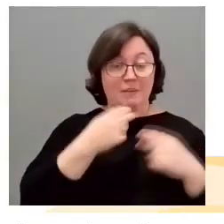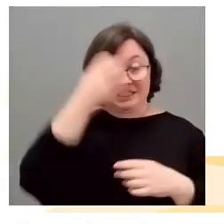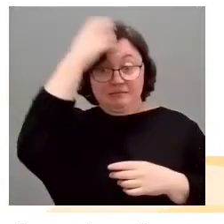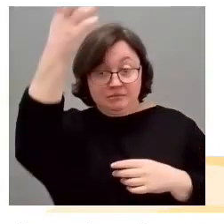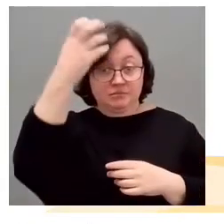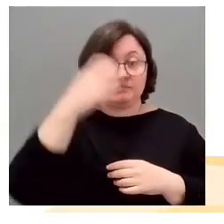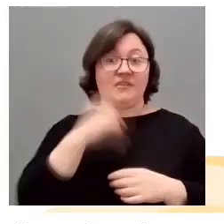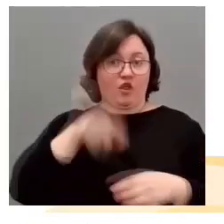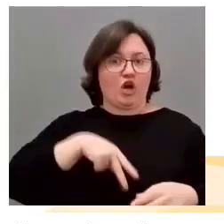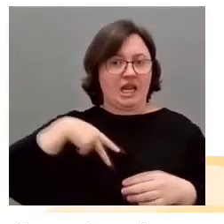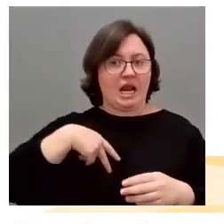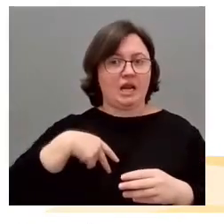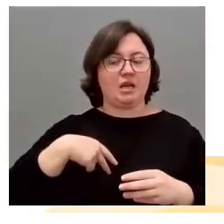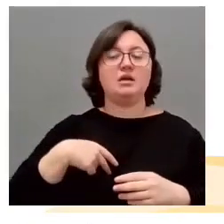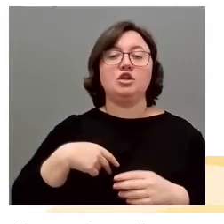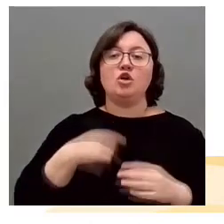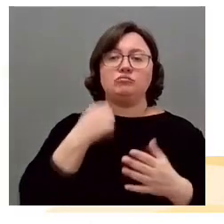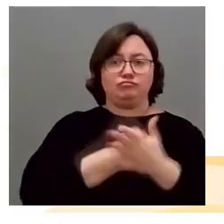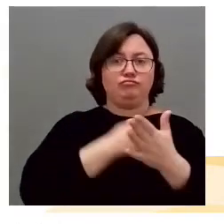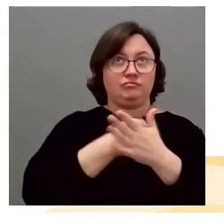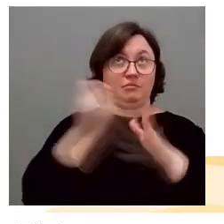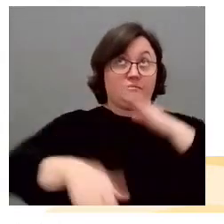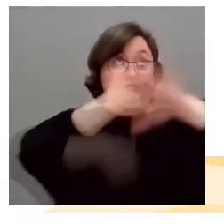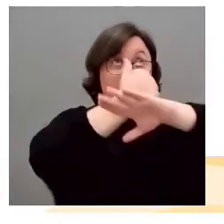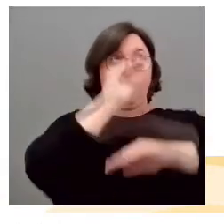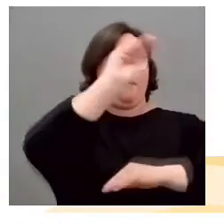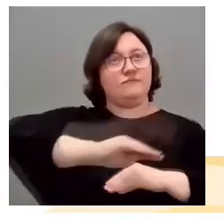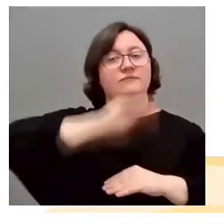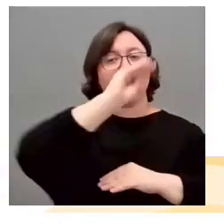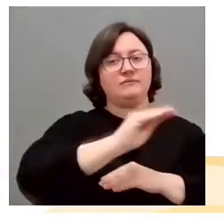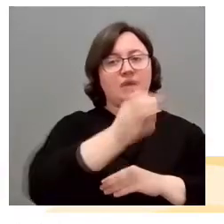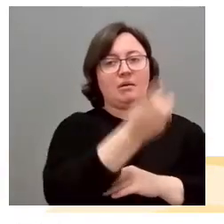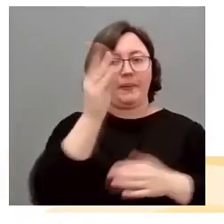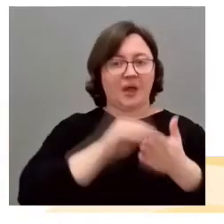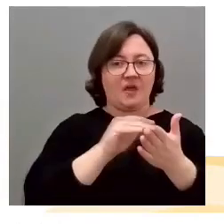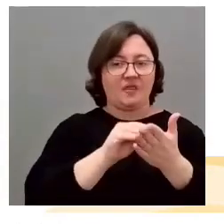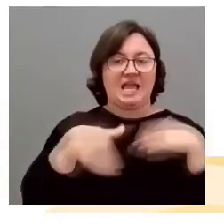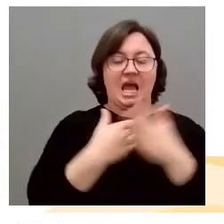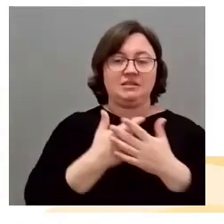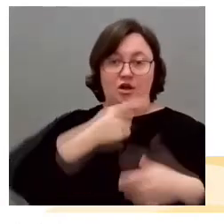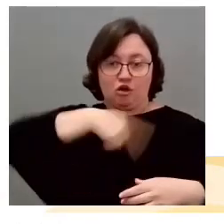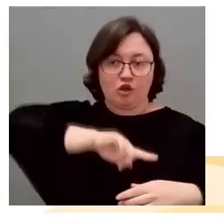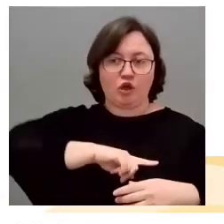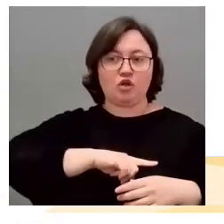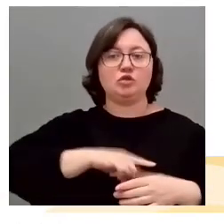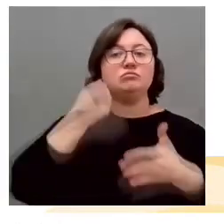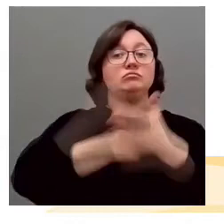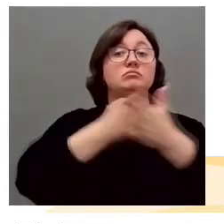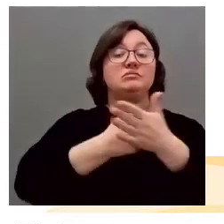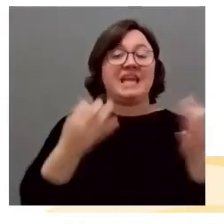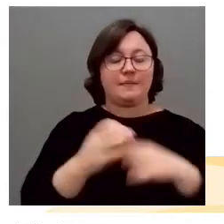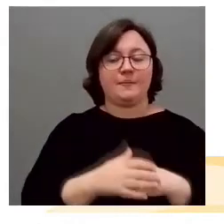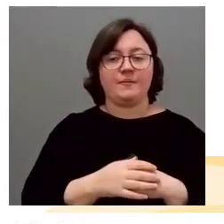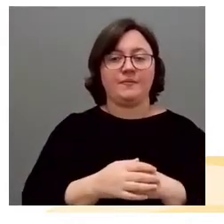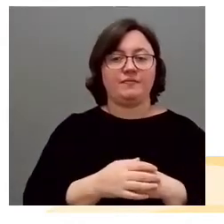eso he insistido mucho a mis jefes, a mis superiores, y yo creo que tenemos que seguir fomentando, es